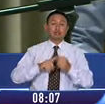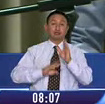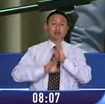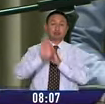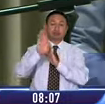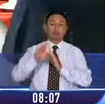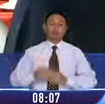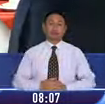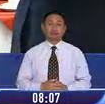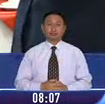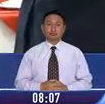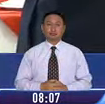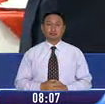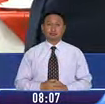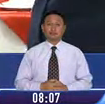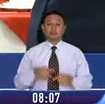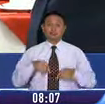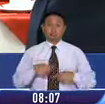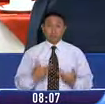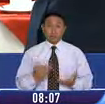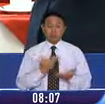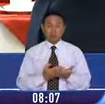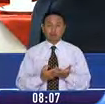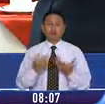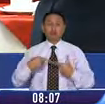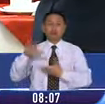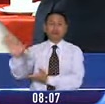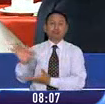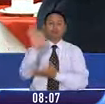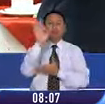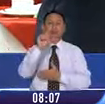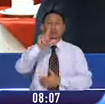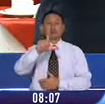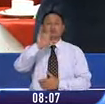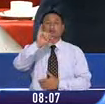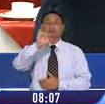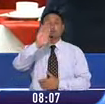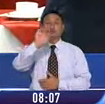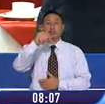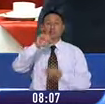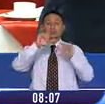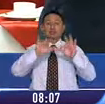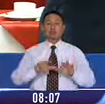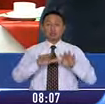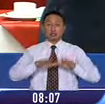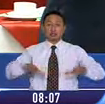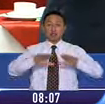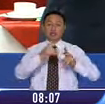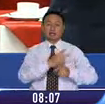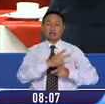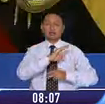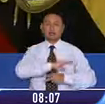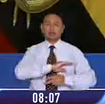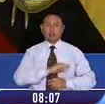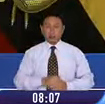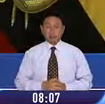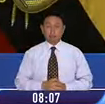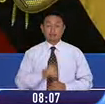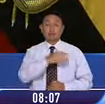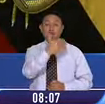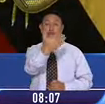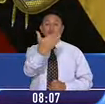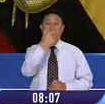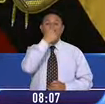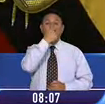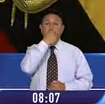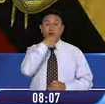y cultural. En medio de esta sesión, también se designó a Livia Rivas como secretaria general del Consejo Metropolitano. El alcalde Pavel